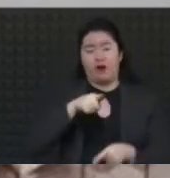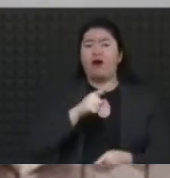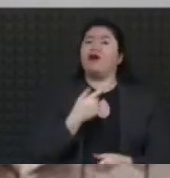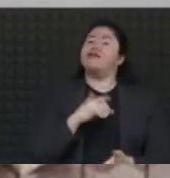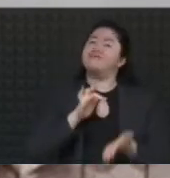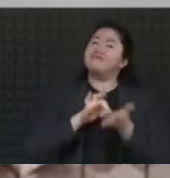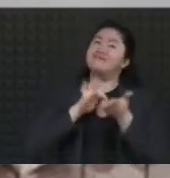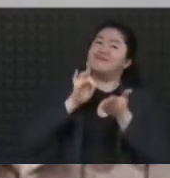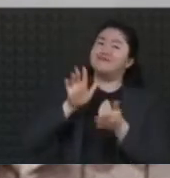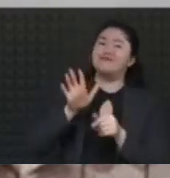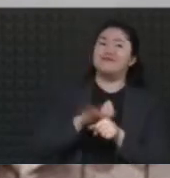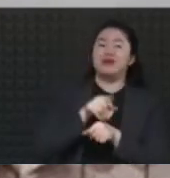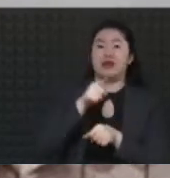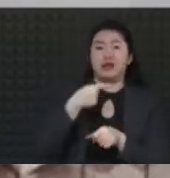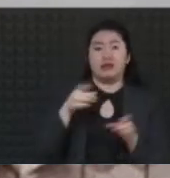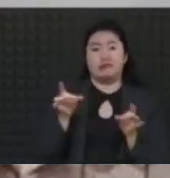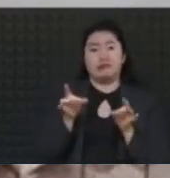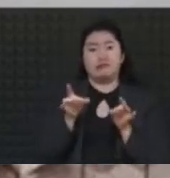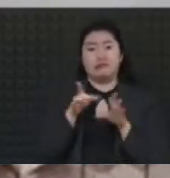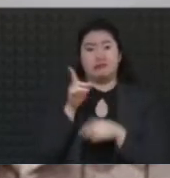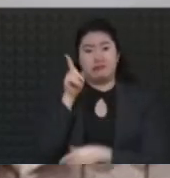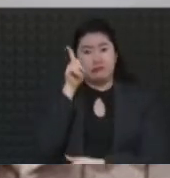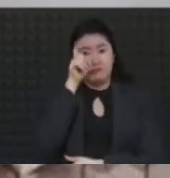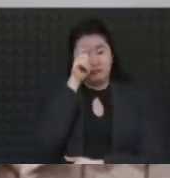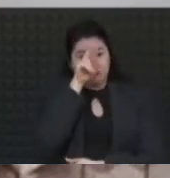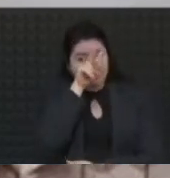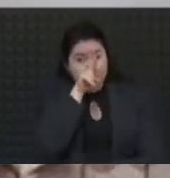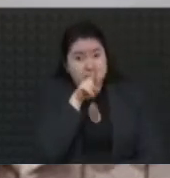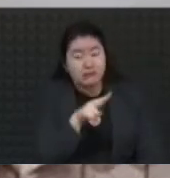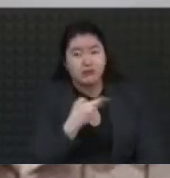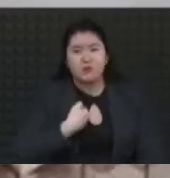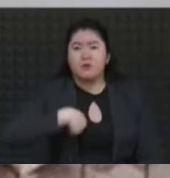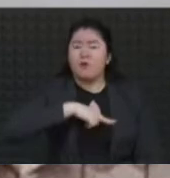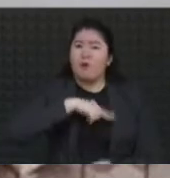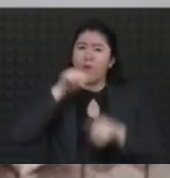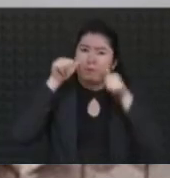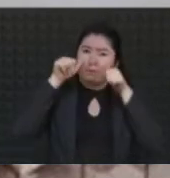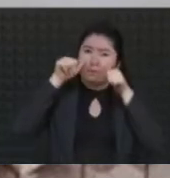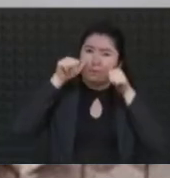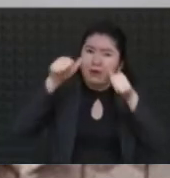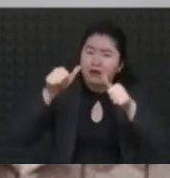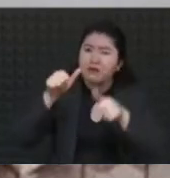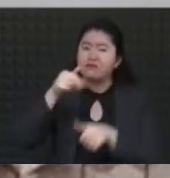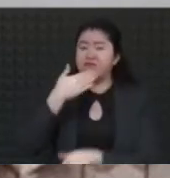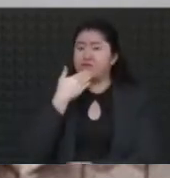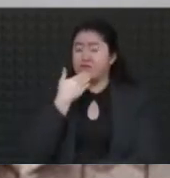ese momento tan difícil que vivieron. Estuvimos allí atentos,